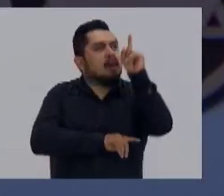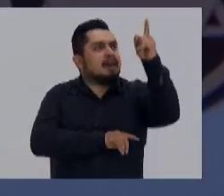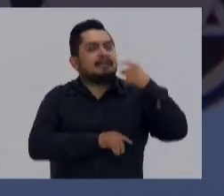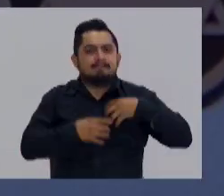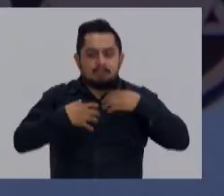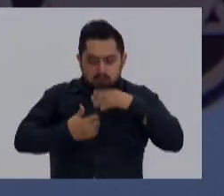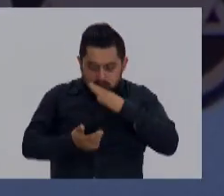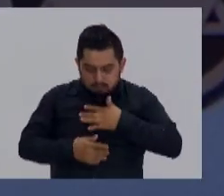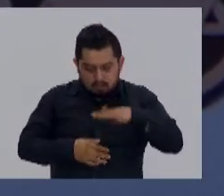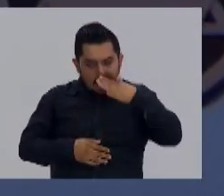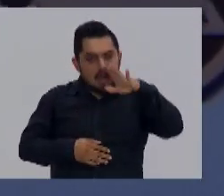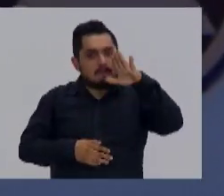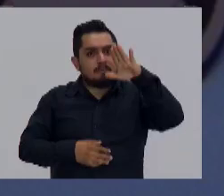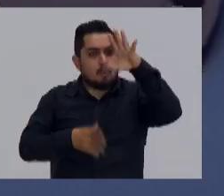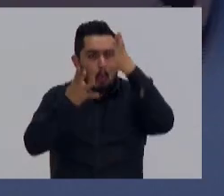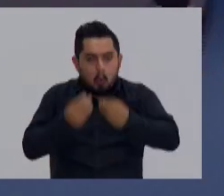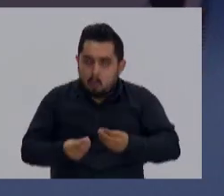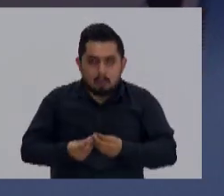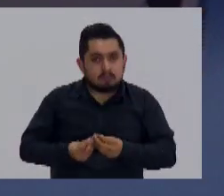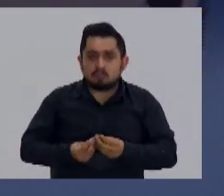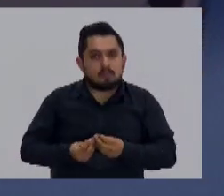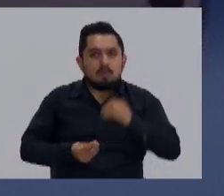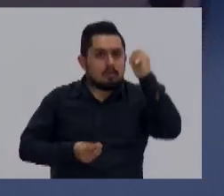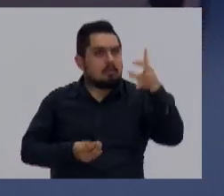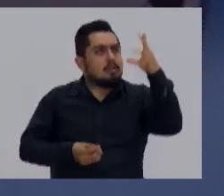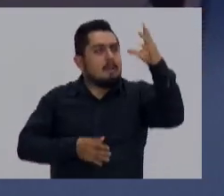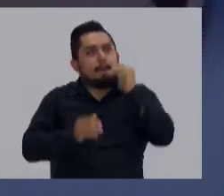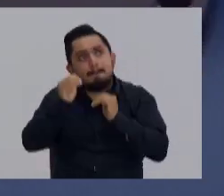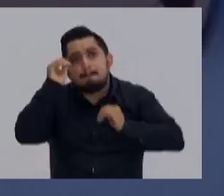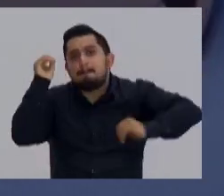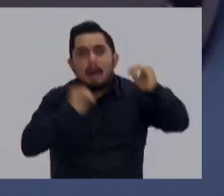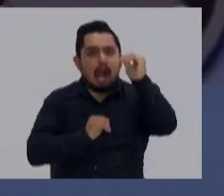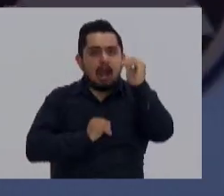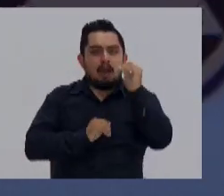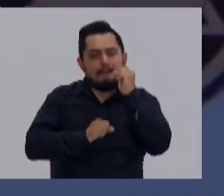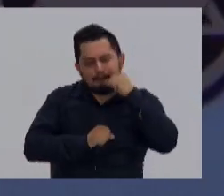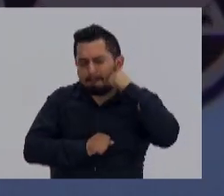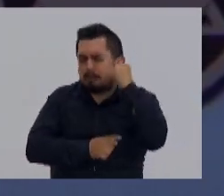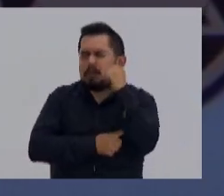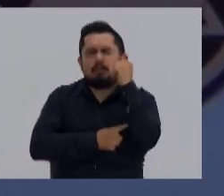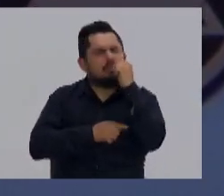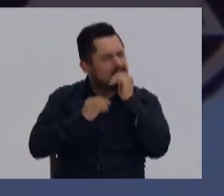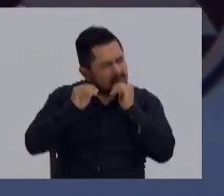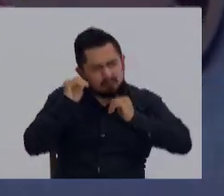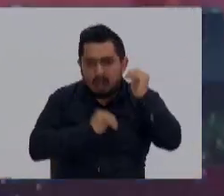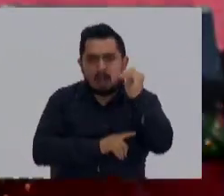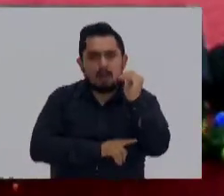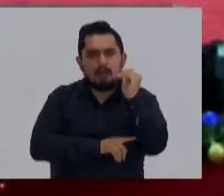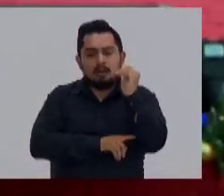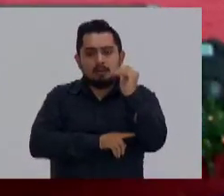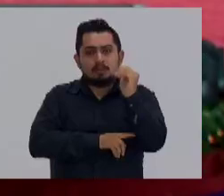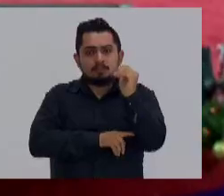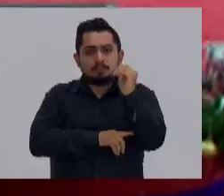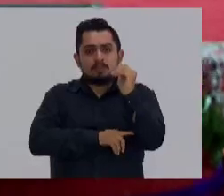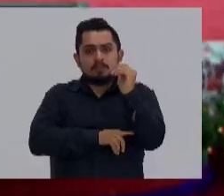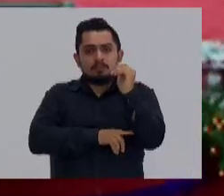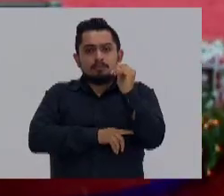pero no tu alma, porque Cristo vale más. Cristo vale más, gloria a Dios, déselo a Él de